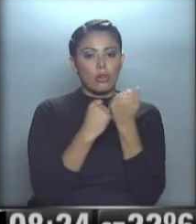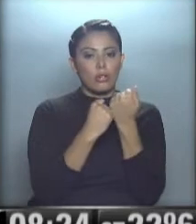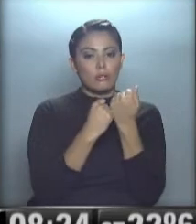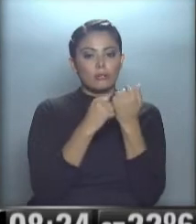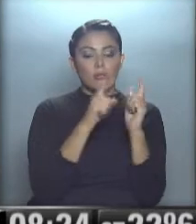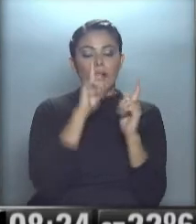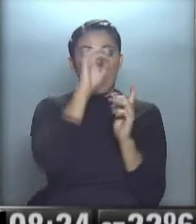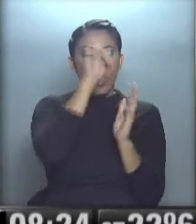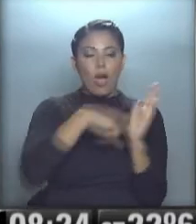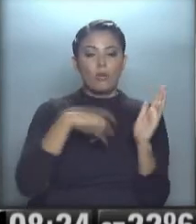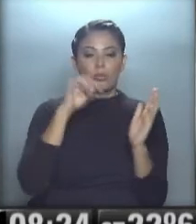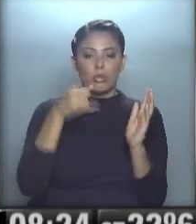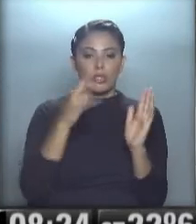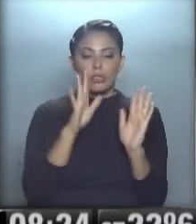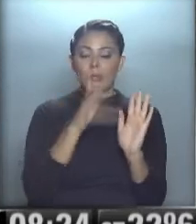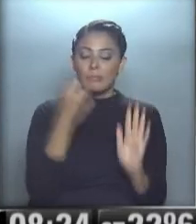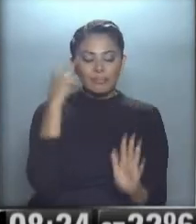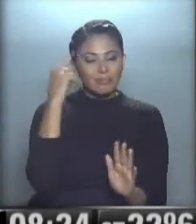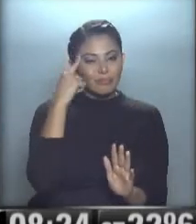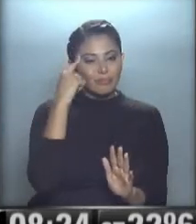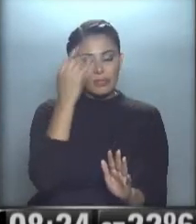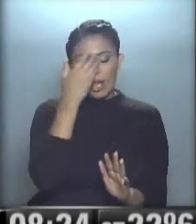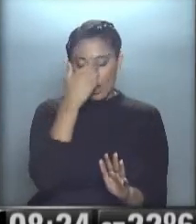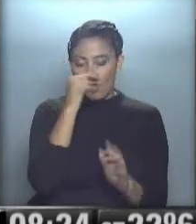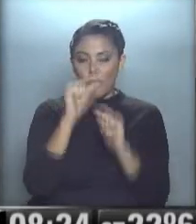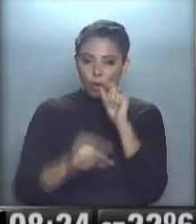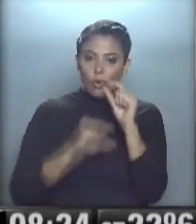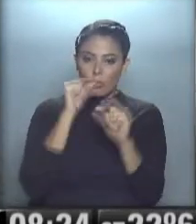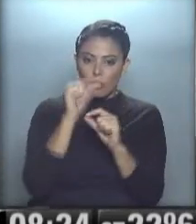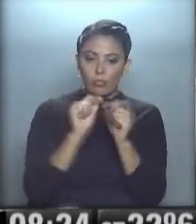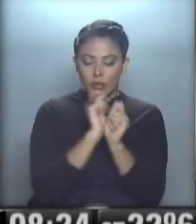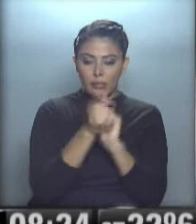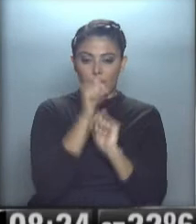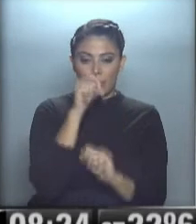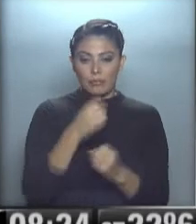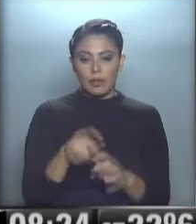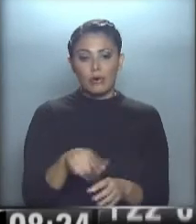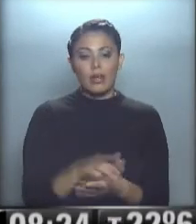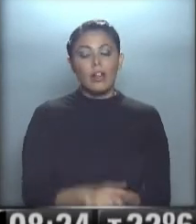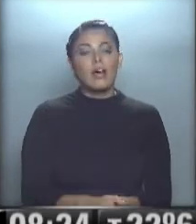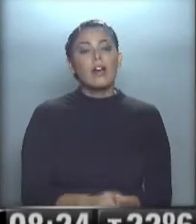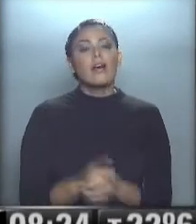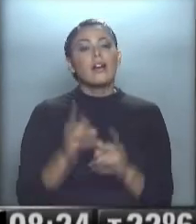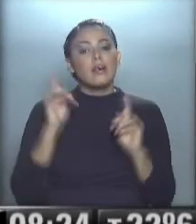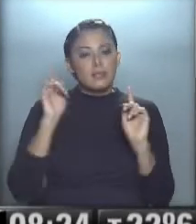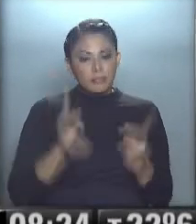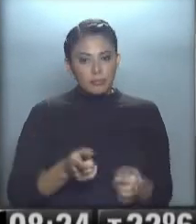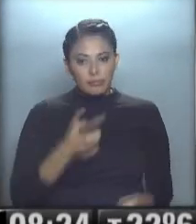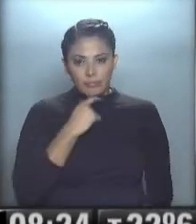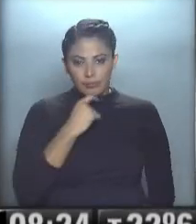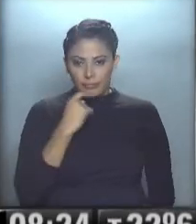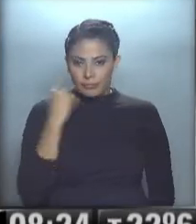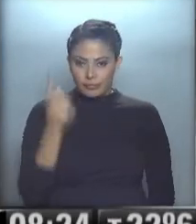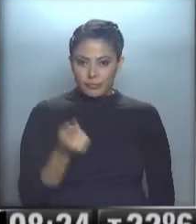En consecuencia, creemos que es una cuestión que se va a ir instrumentando ahora. También quiero destacar